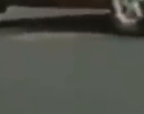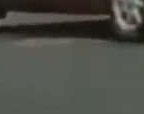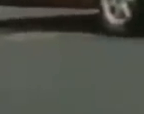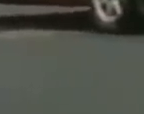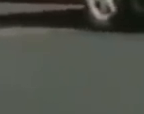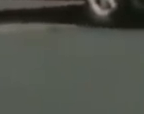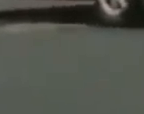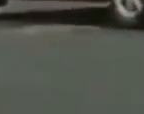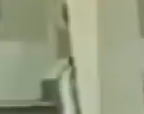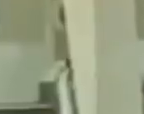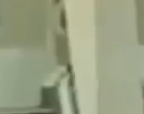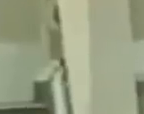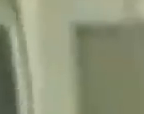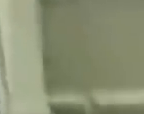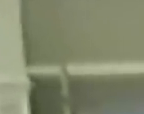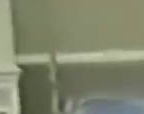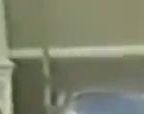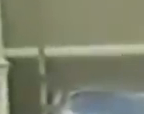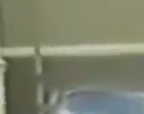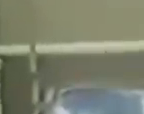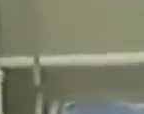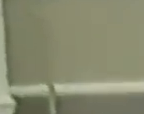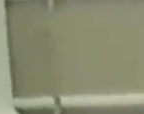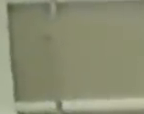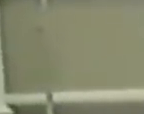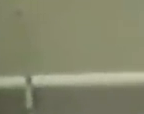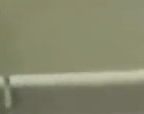huye como un vil cobarde.